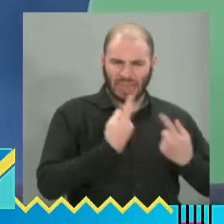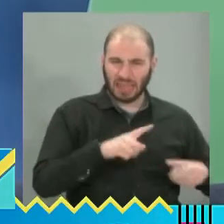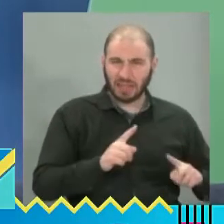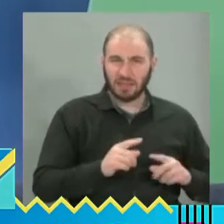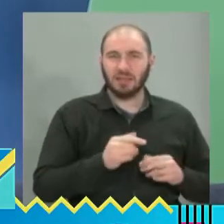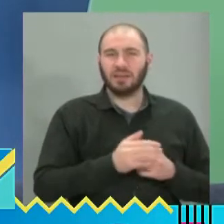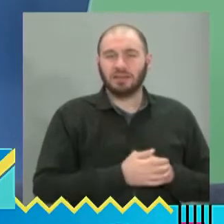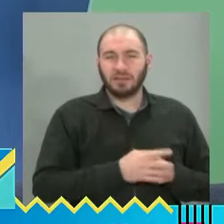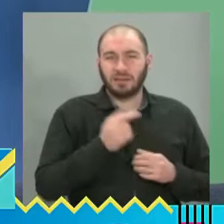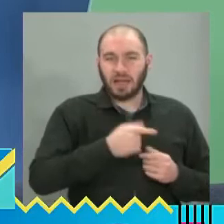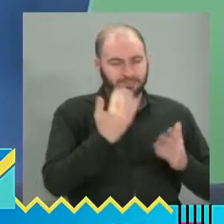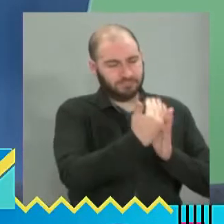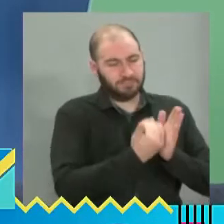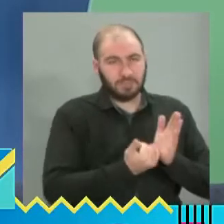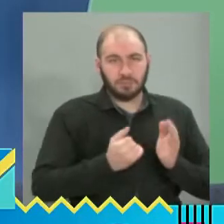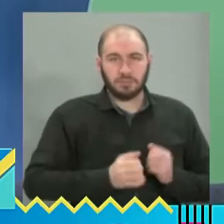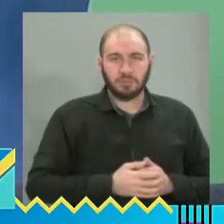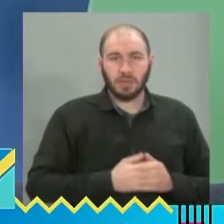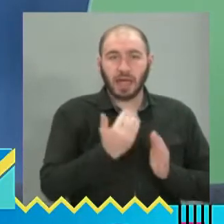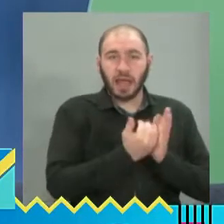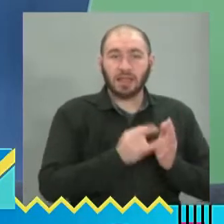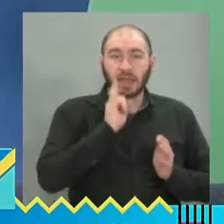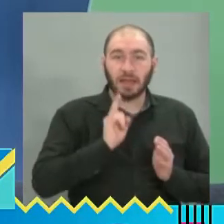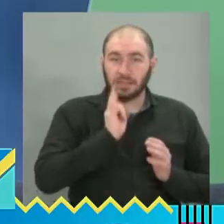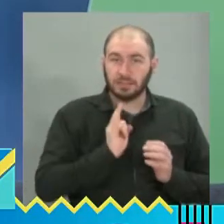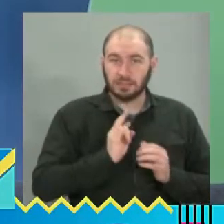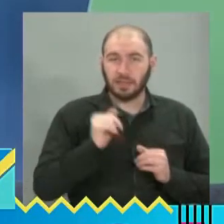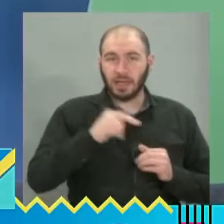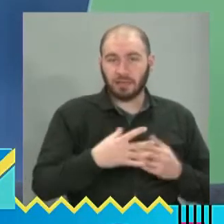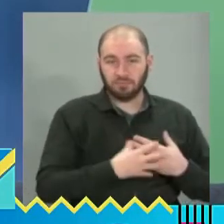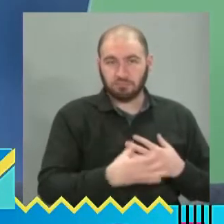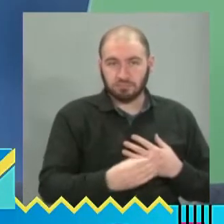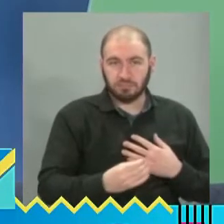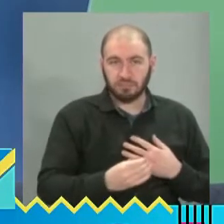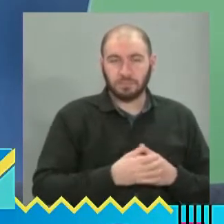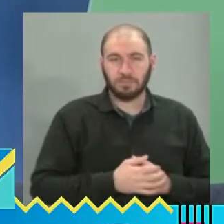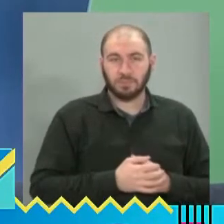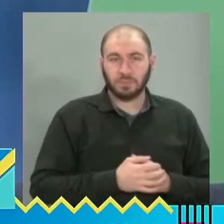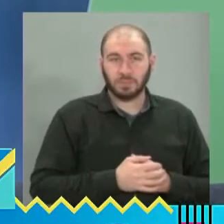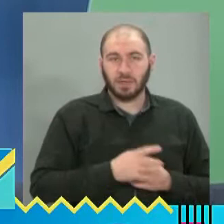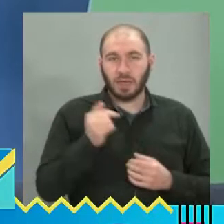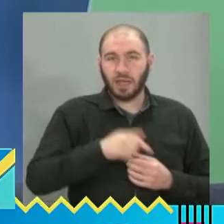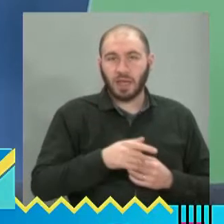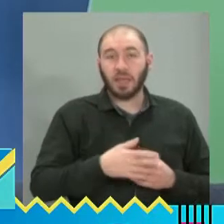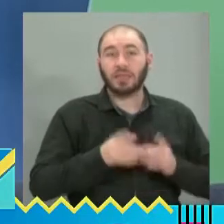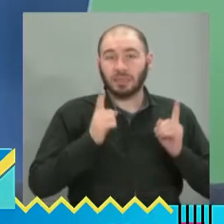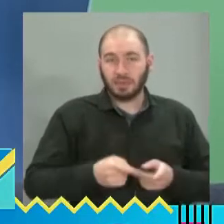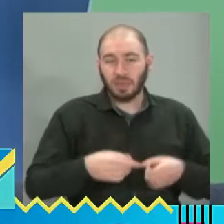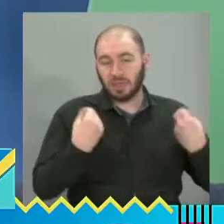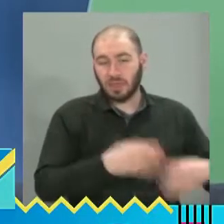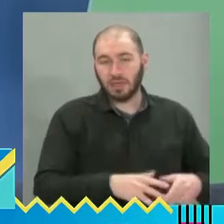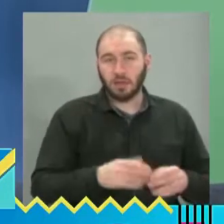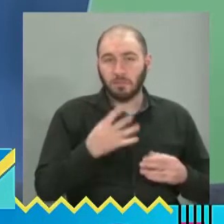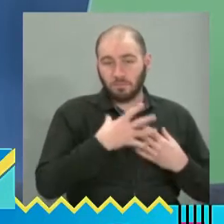al ir cambiando las características de la leche que va a ser lactada, deje y abandone también esta